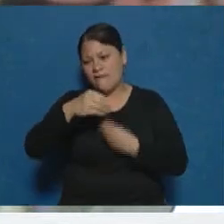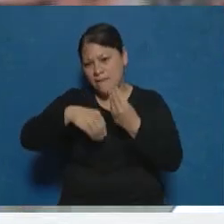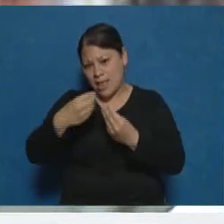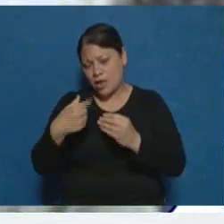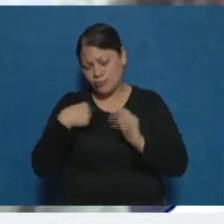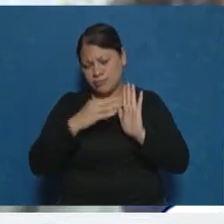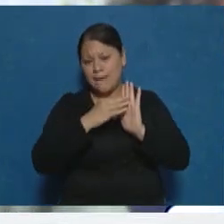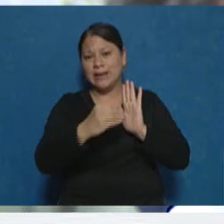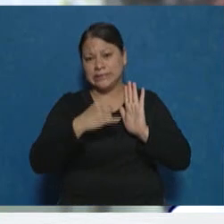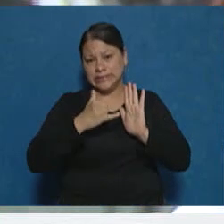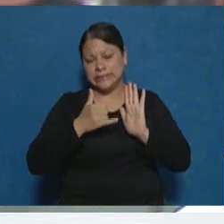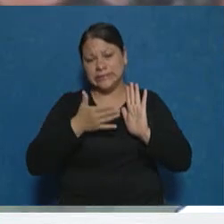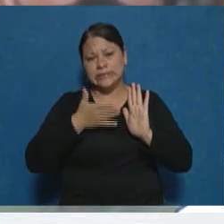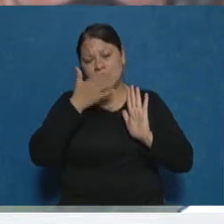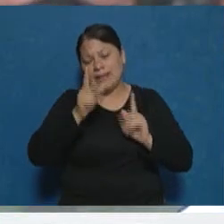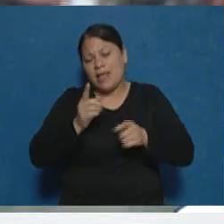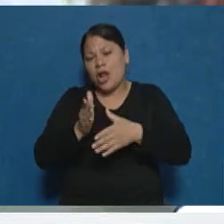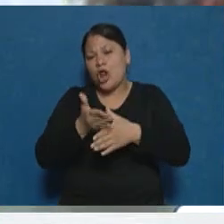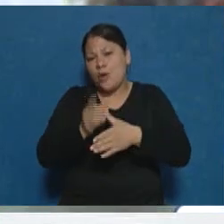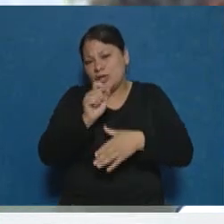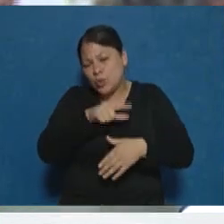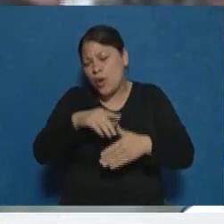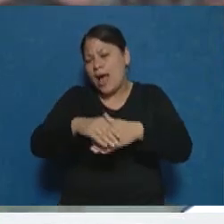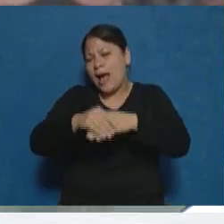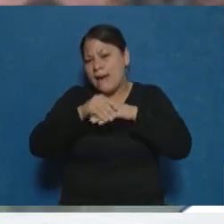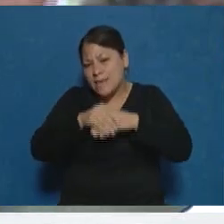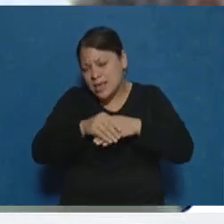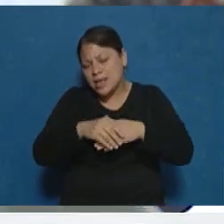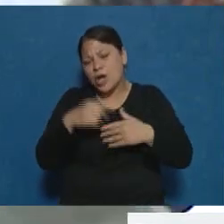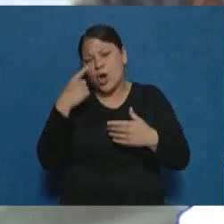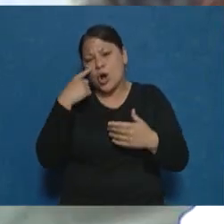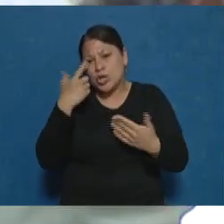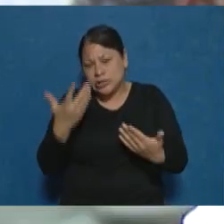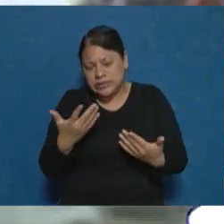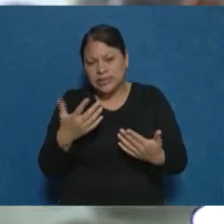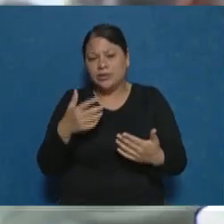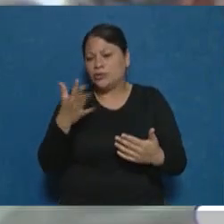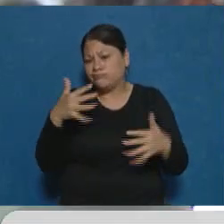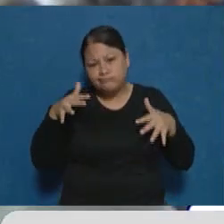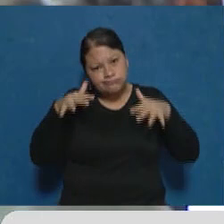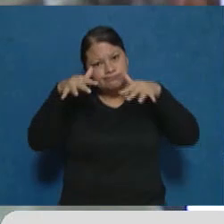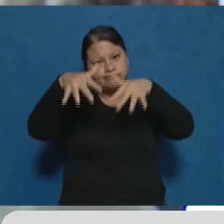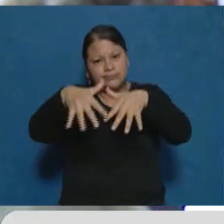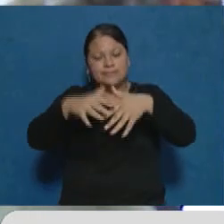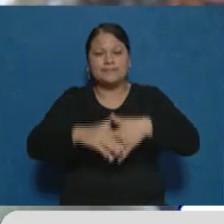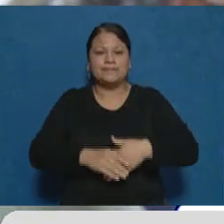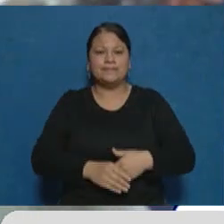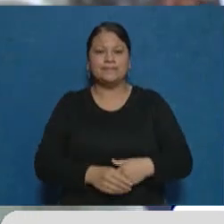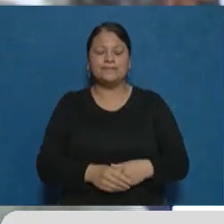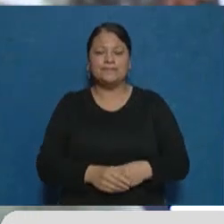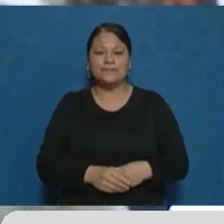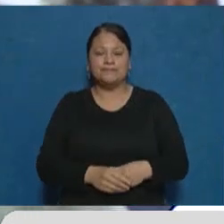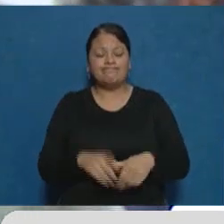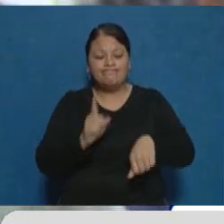familia y también por supuesto de su novia y todos los amigos y conocidos que nos hemos confluido aquí. Es un